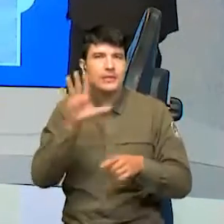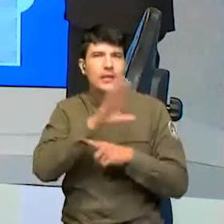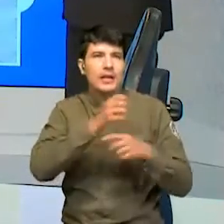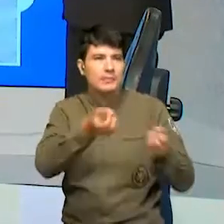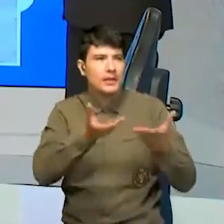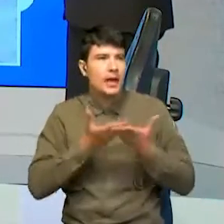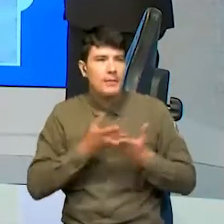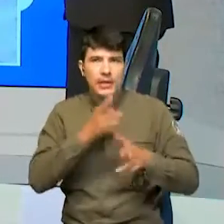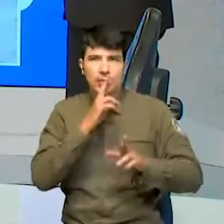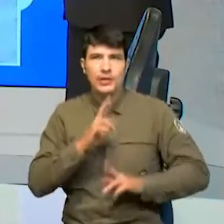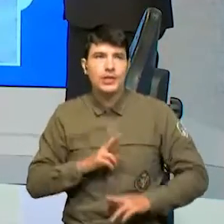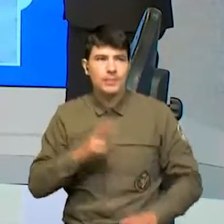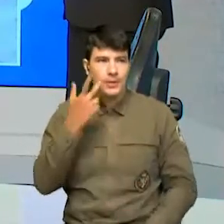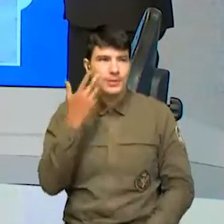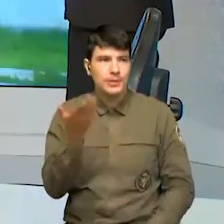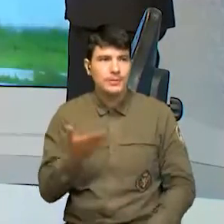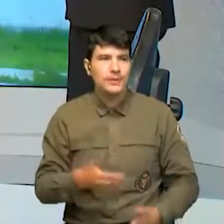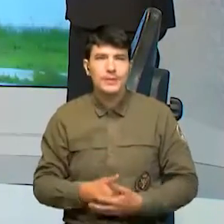detalles. Adelante.